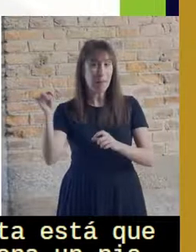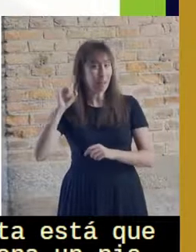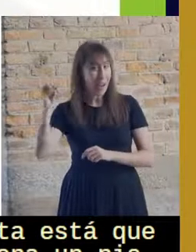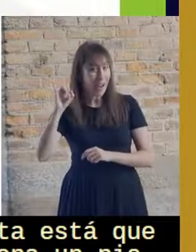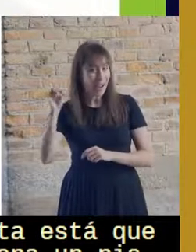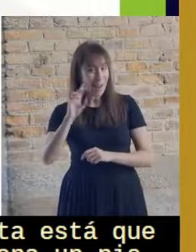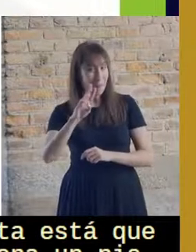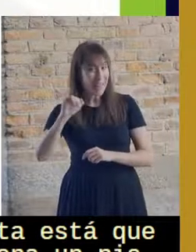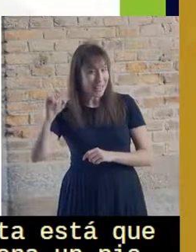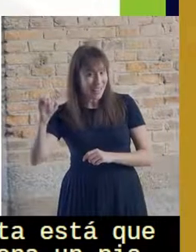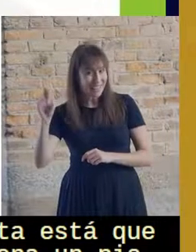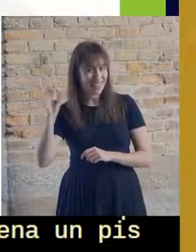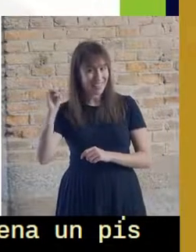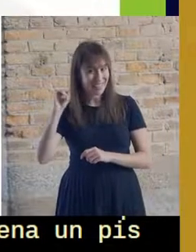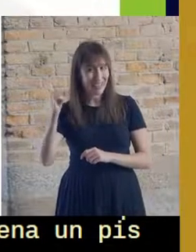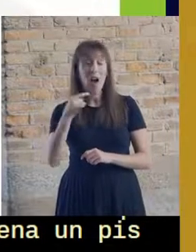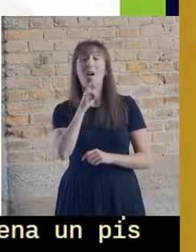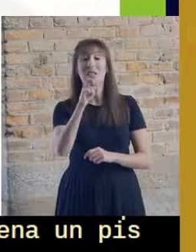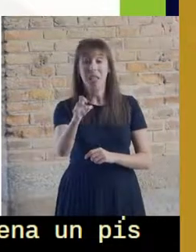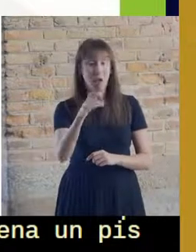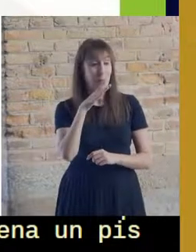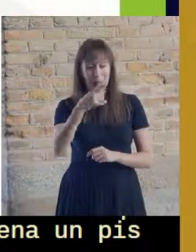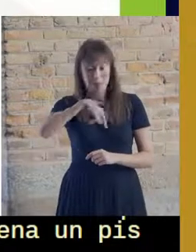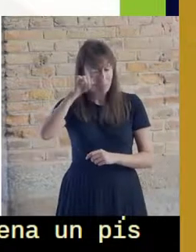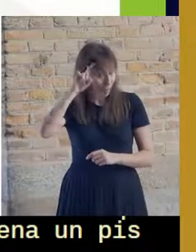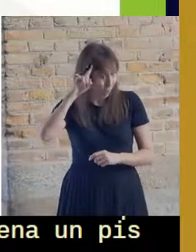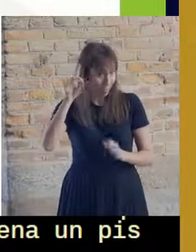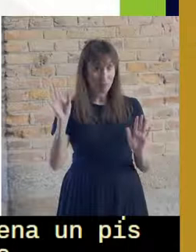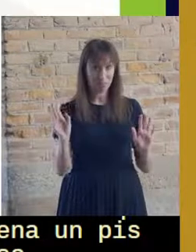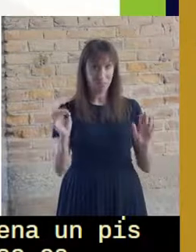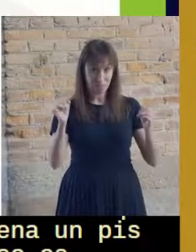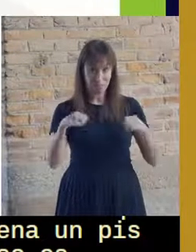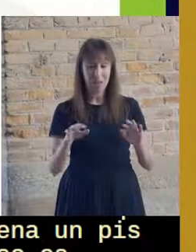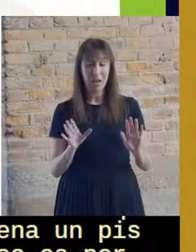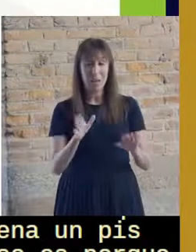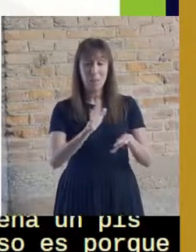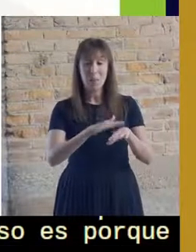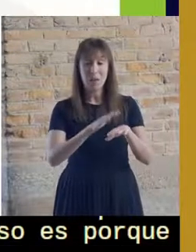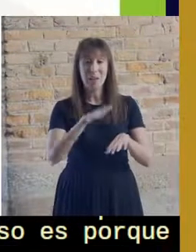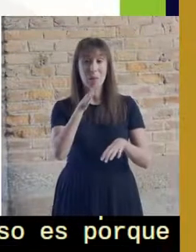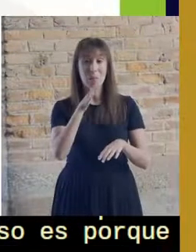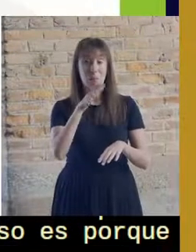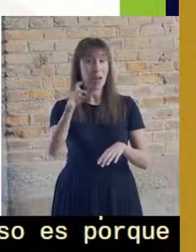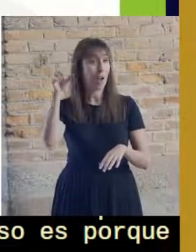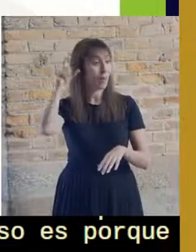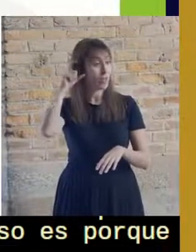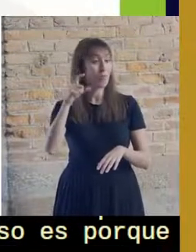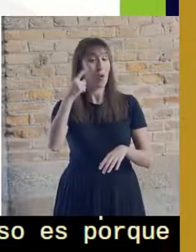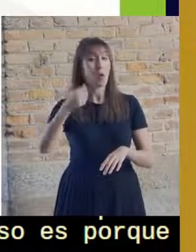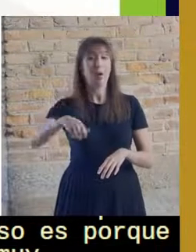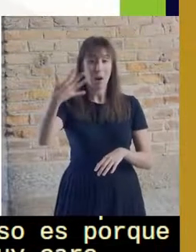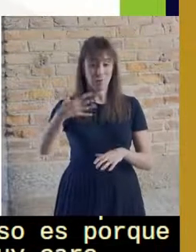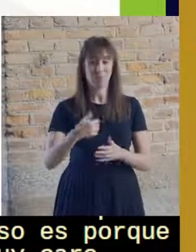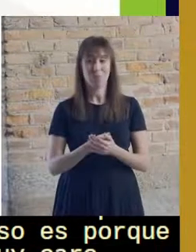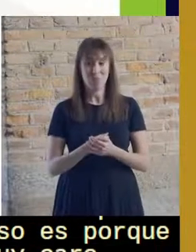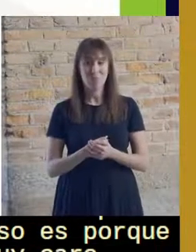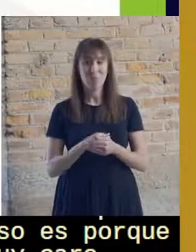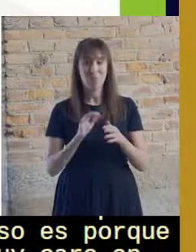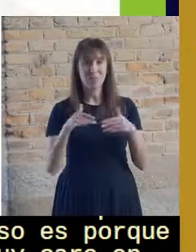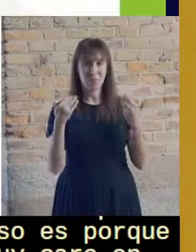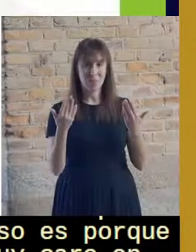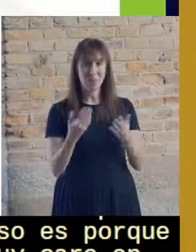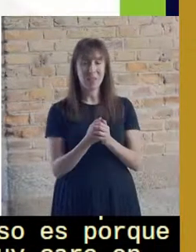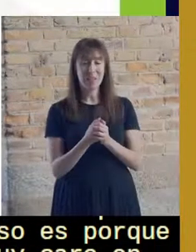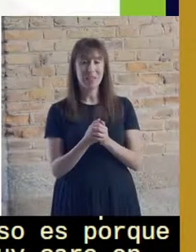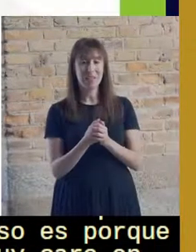pill por favor decírselos porque ellos no son conscientes Eso es porque por qué los audífonos valen tan caros porque valen muy caro Entonces